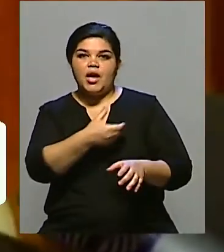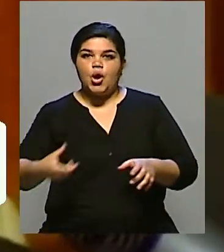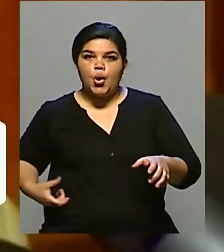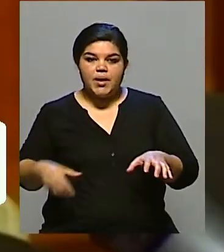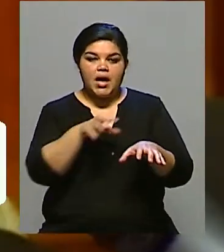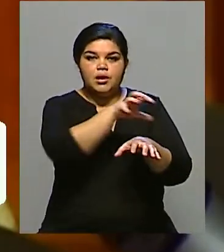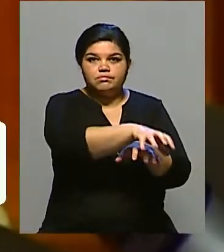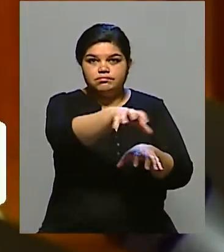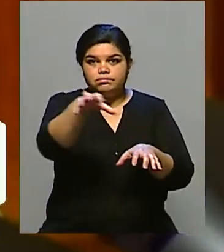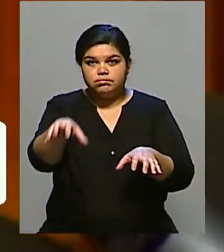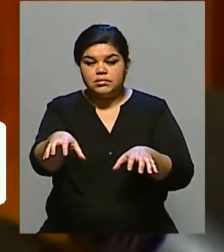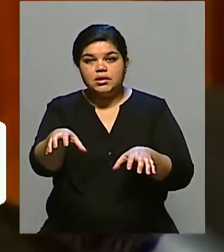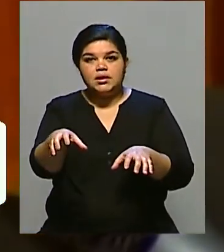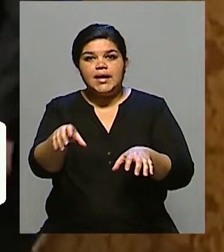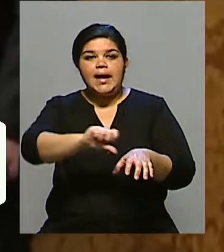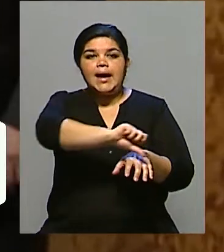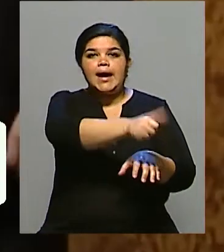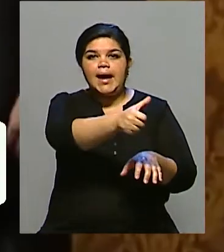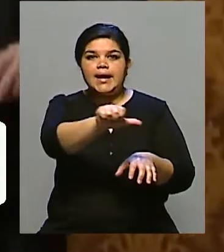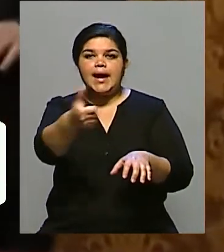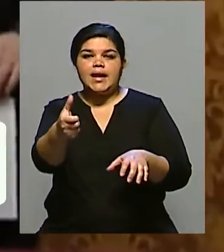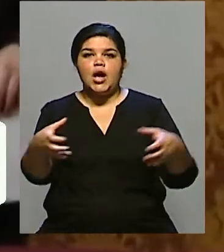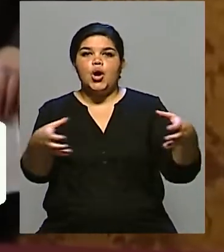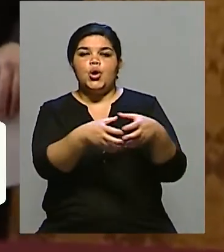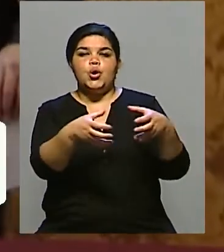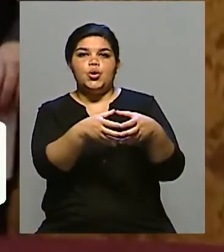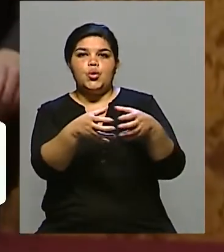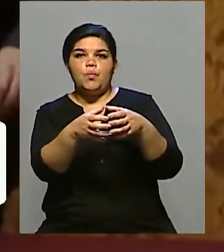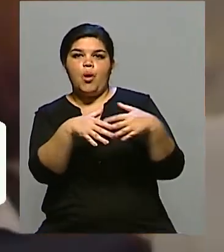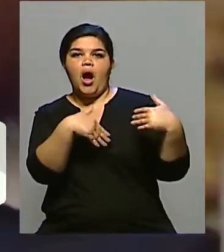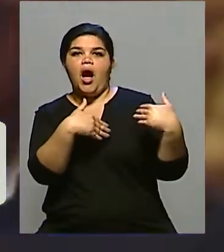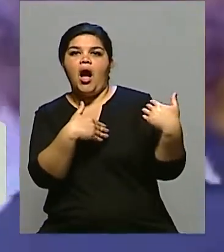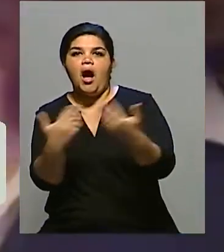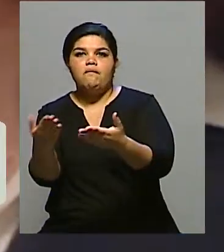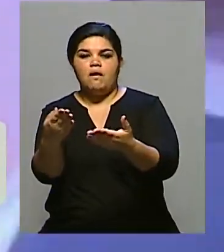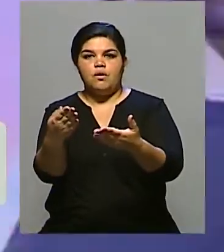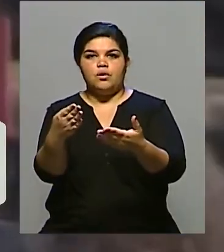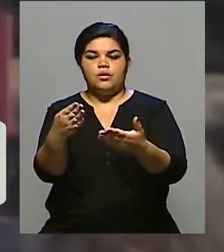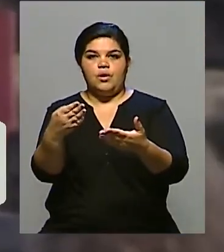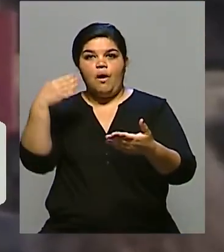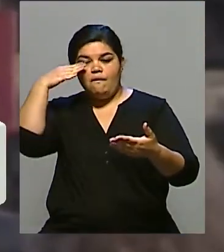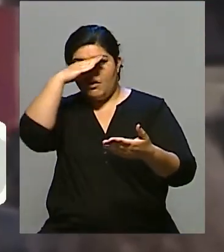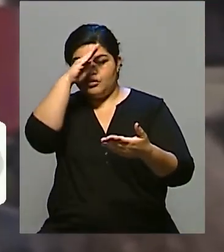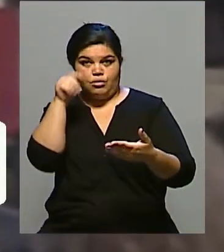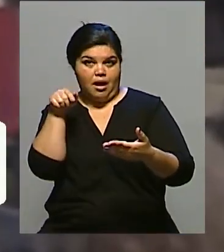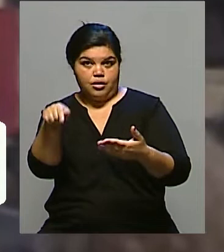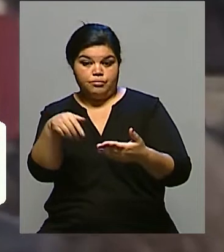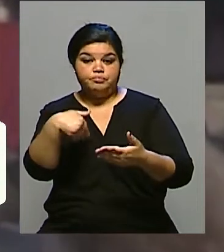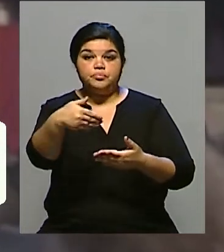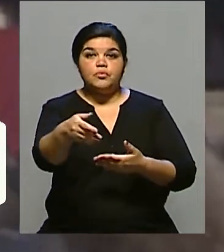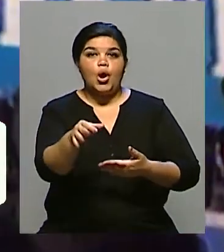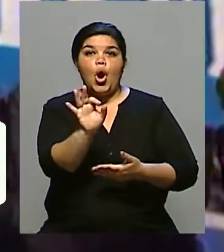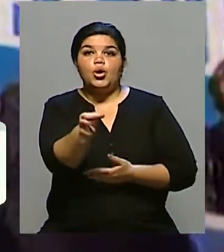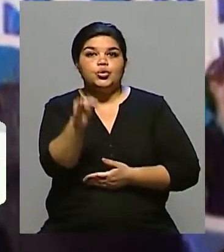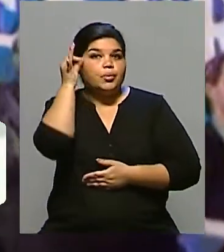fueron ganadas por una mayoría fiel a Bolsonaro, y también si en el 30 de octubre Lula va